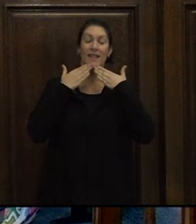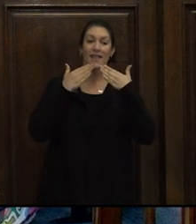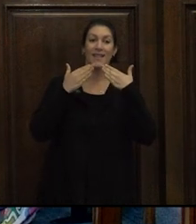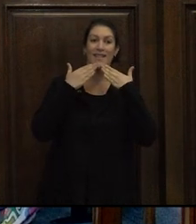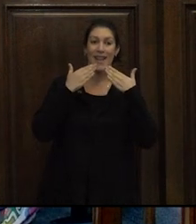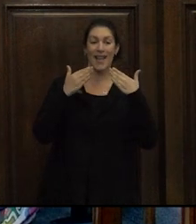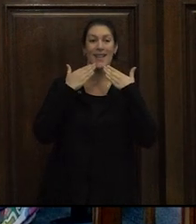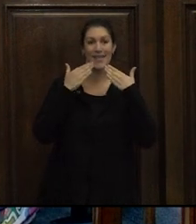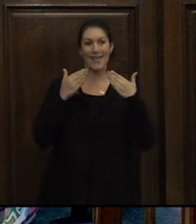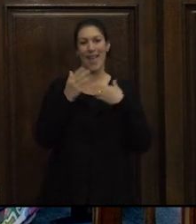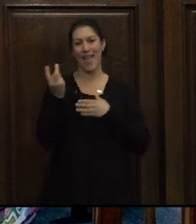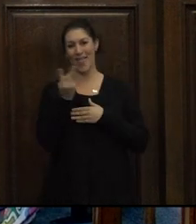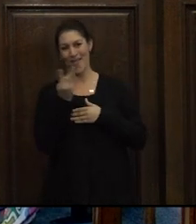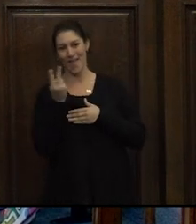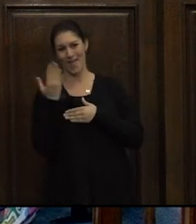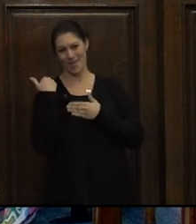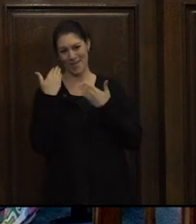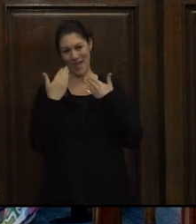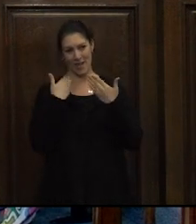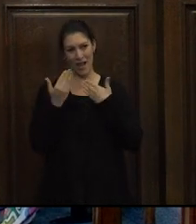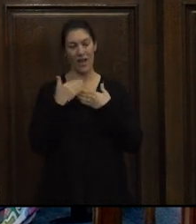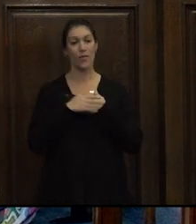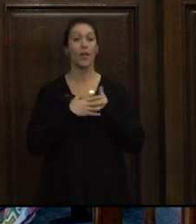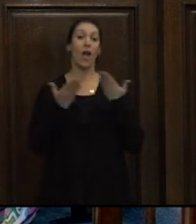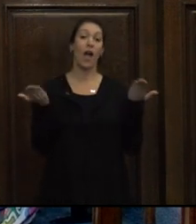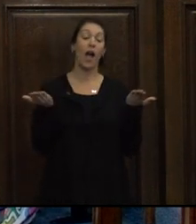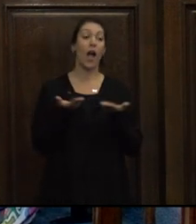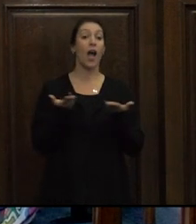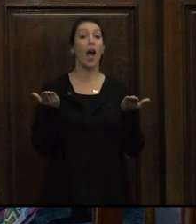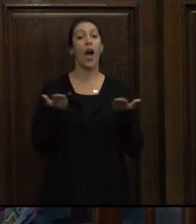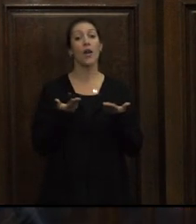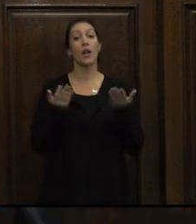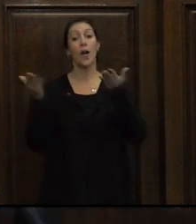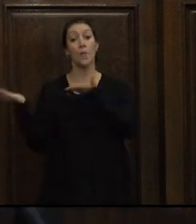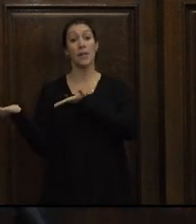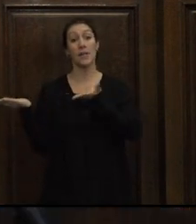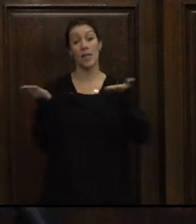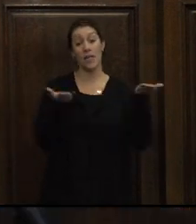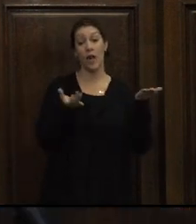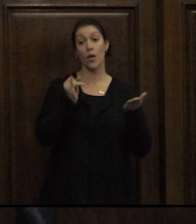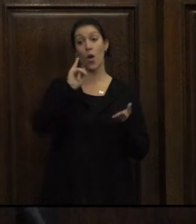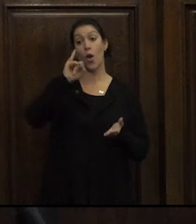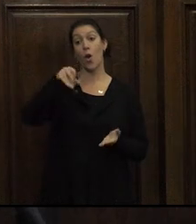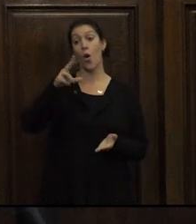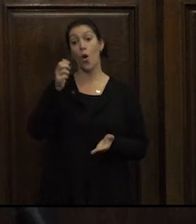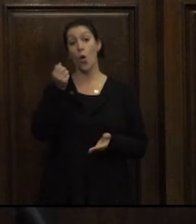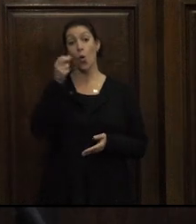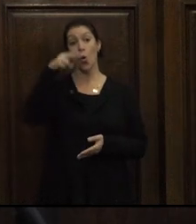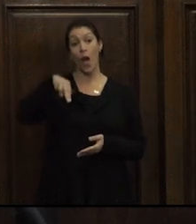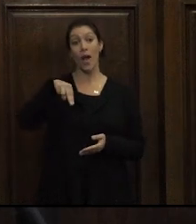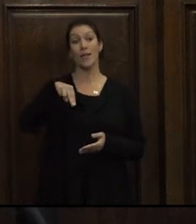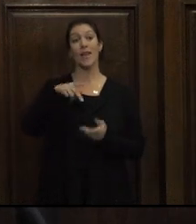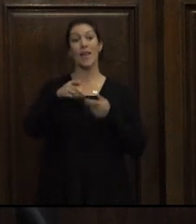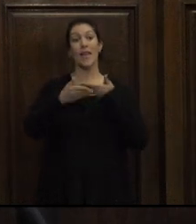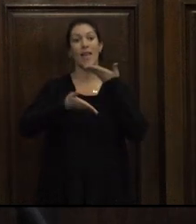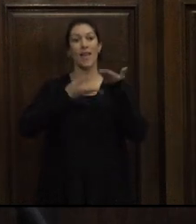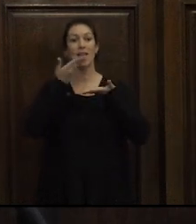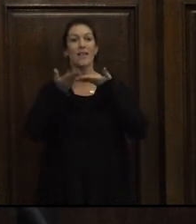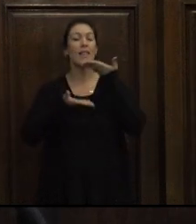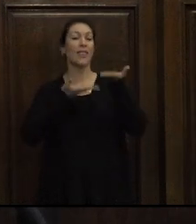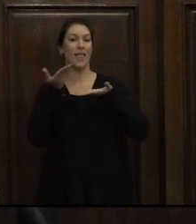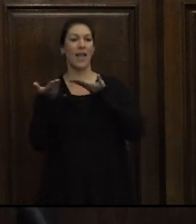Muchas gracias, Gabriela y Enrico. Y bueno, ahora pasamos a presentarles a Juana y los Herederos del